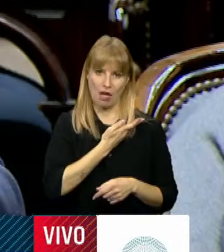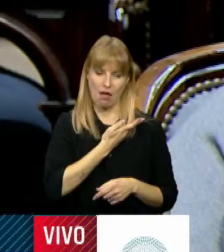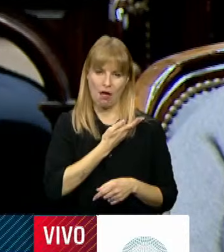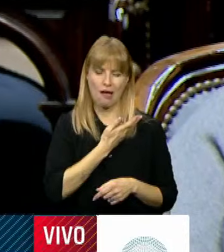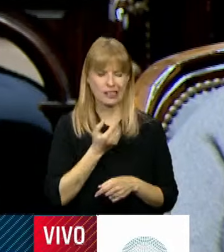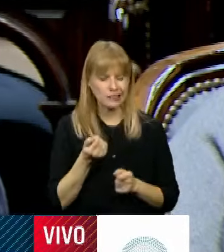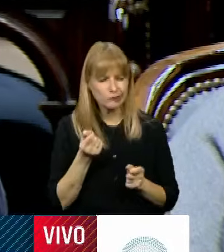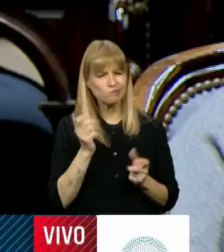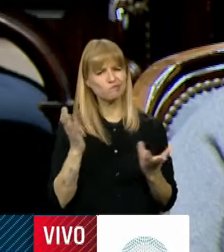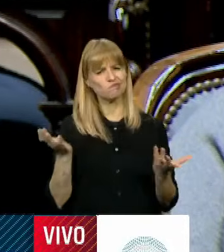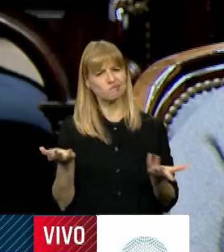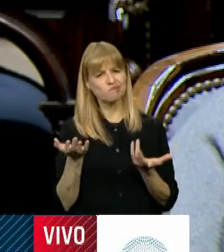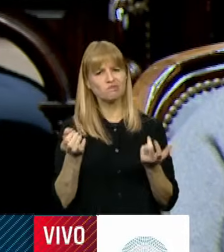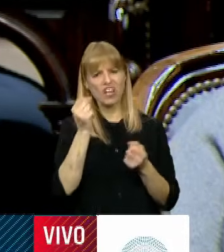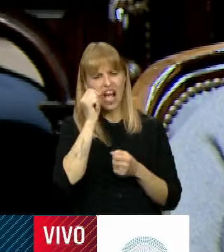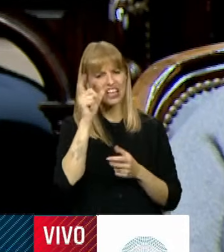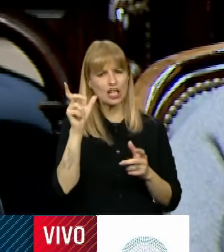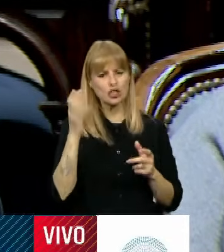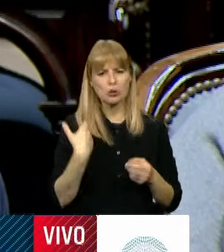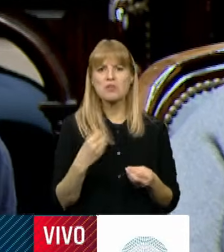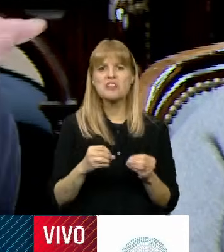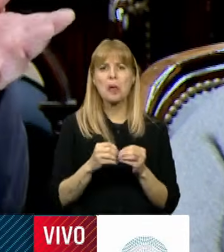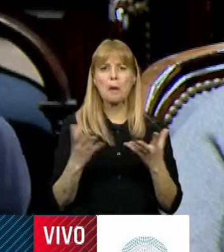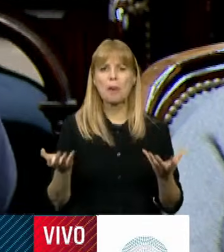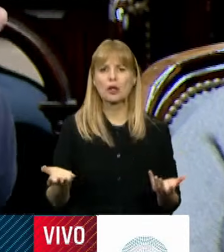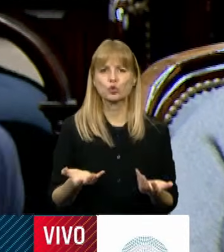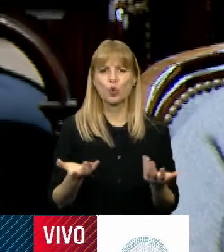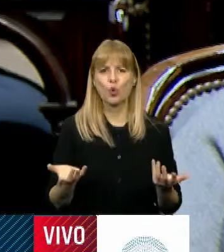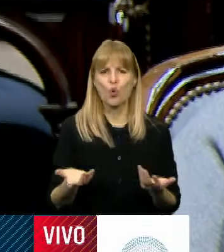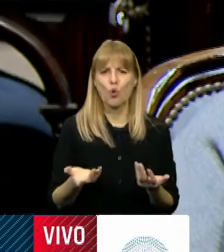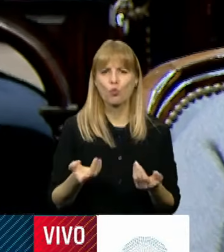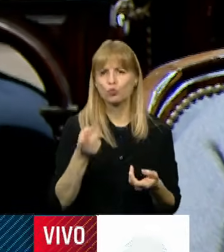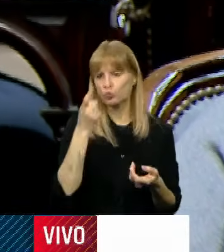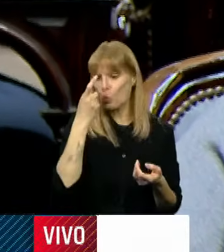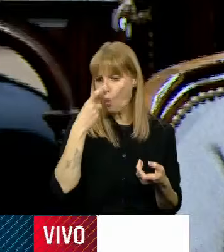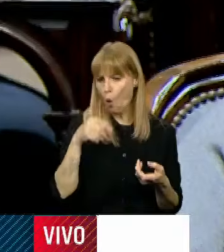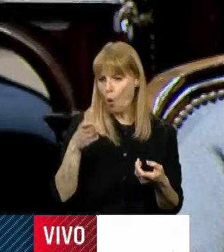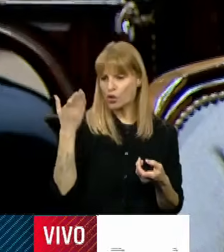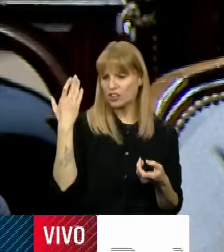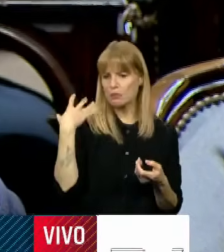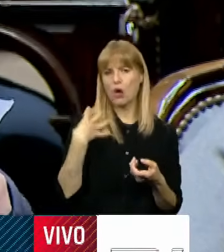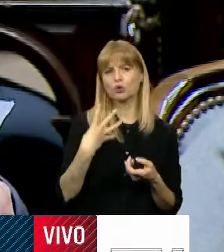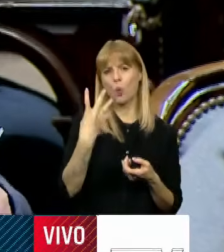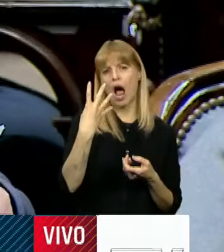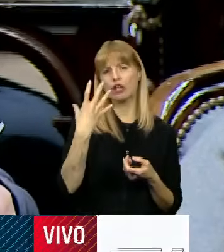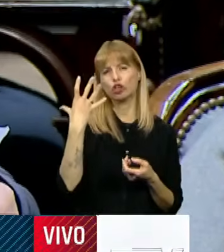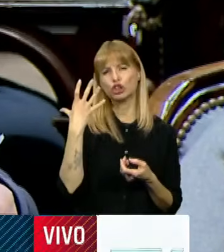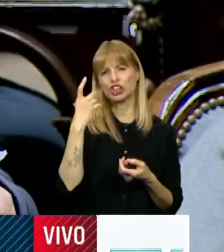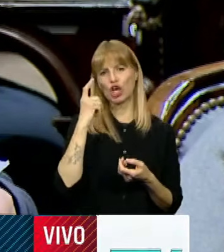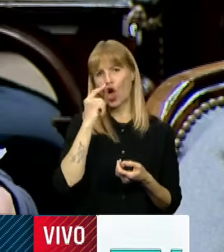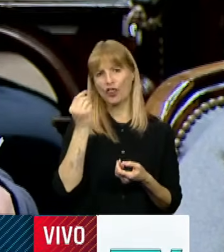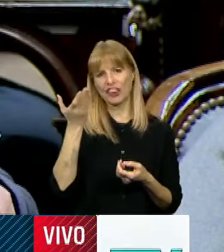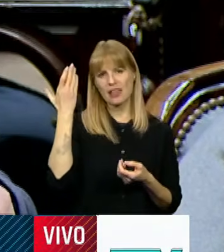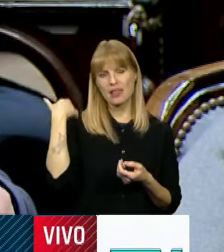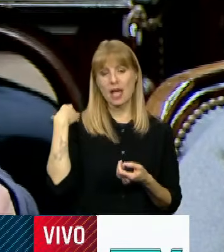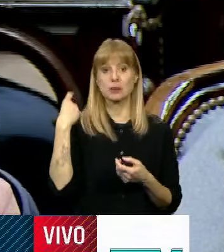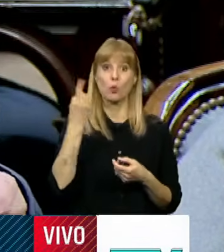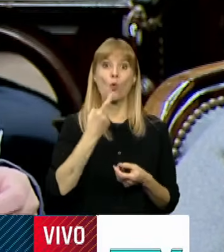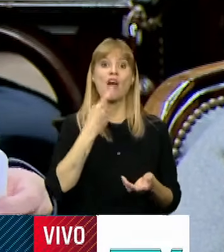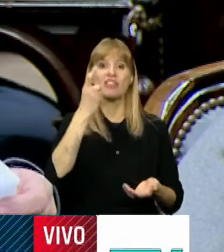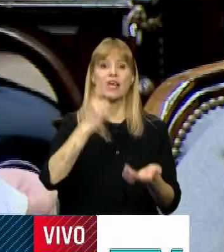la atención, ¿no? Porque muchos nos preguntamos qué pasó en las últimas 4 o 5 días jornada. Bueno, una de las cosas que pasó es el